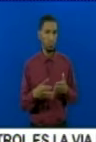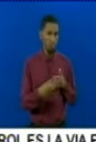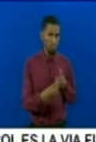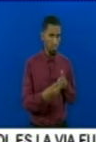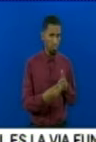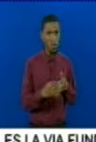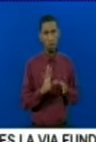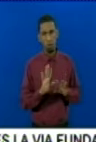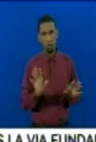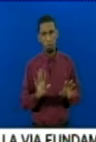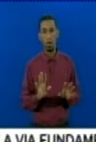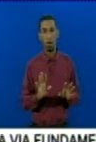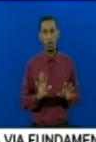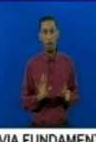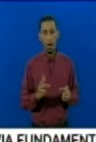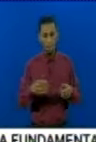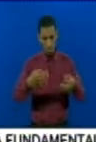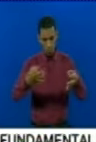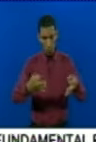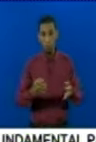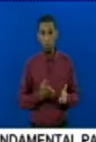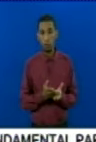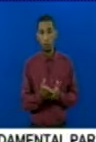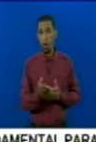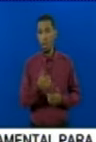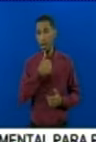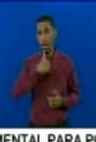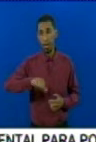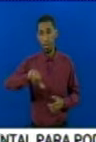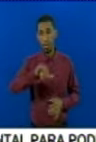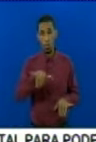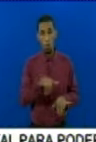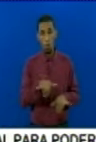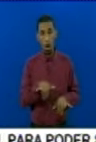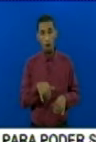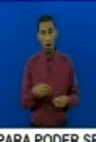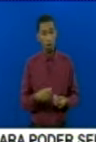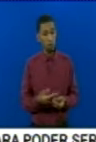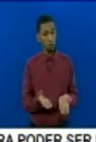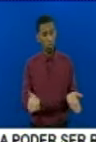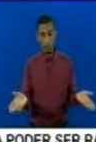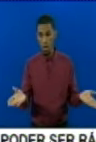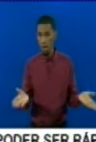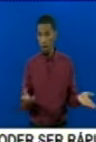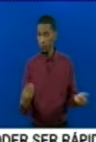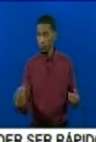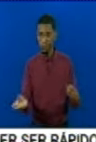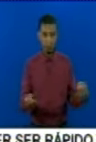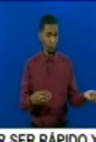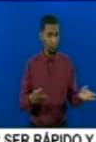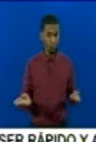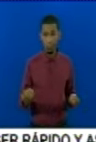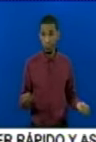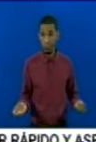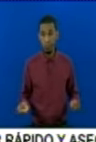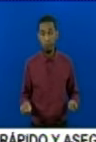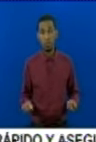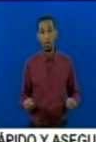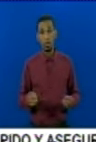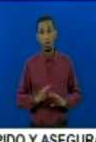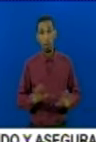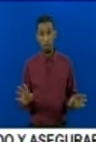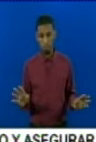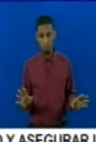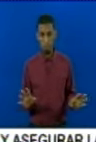sí, decidimos mantenerlo igual que el aceite, de manera que podamos llegar al 100% de los núcleos con estos dos productos que hoy son